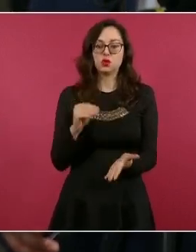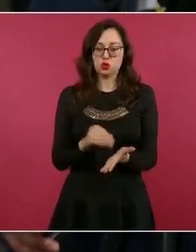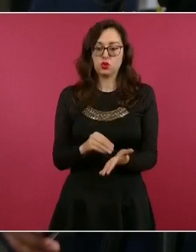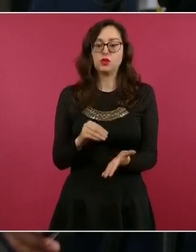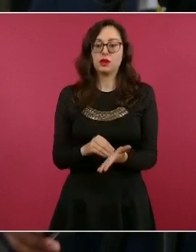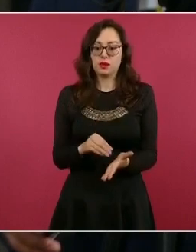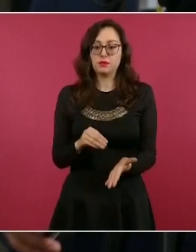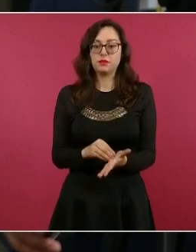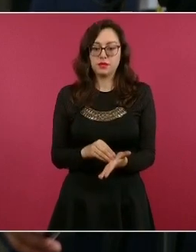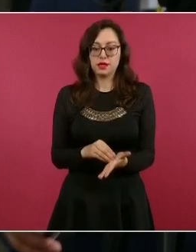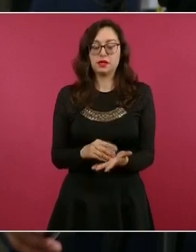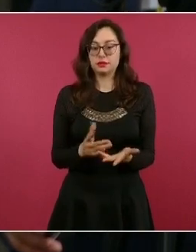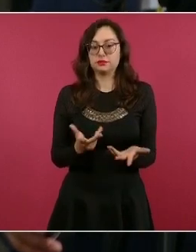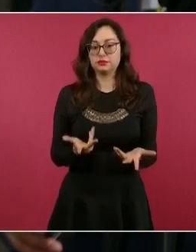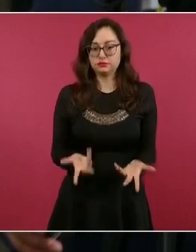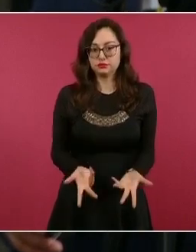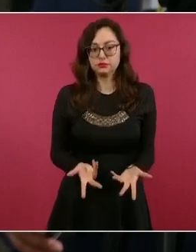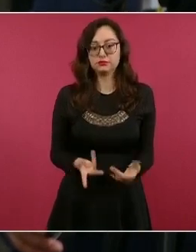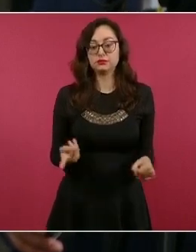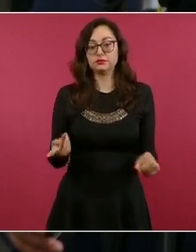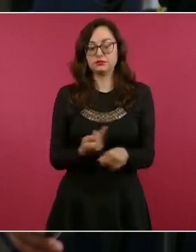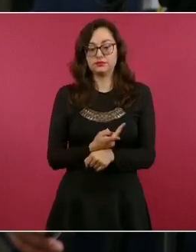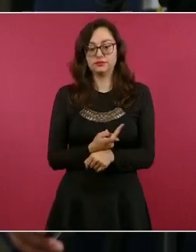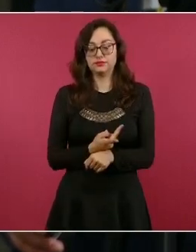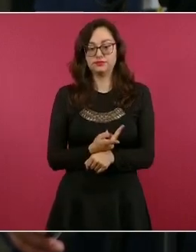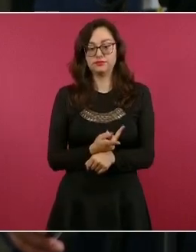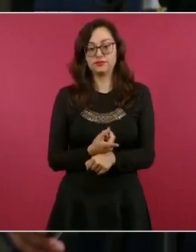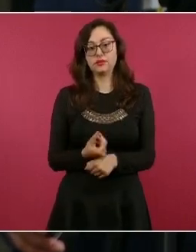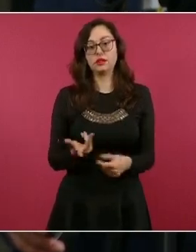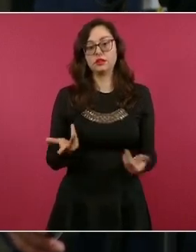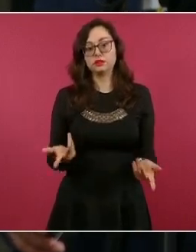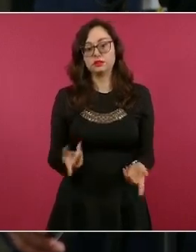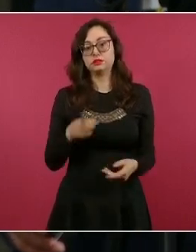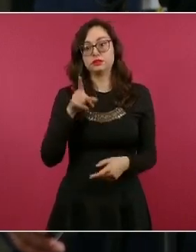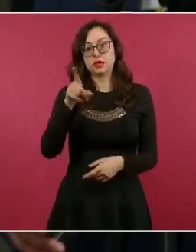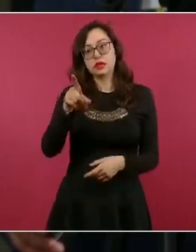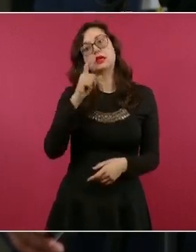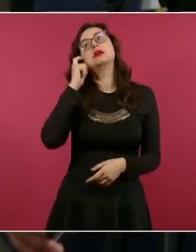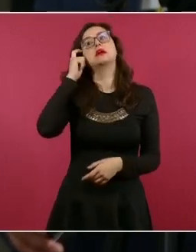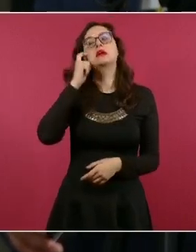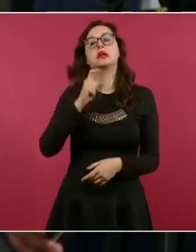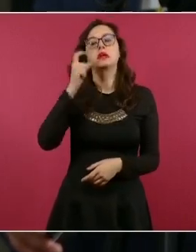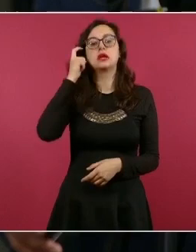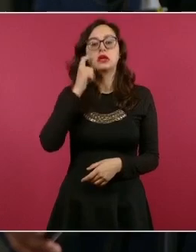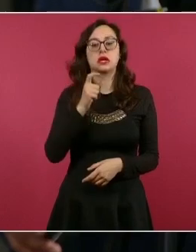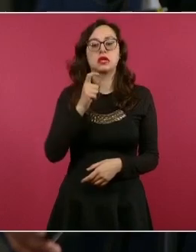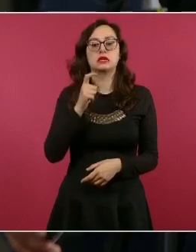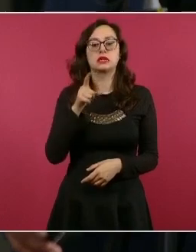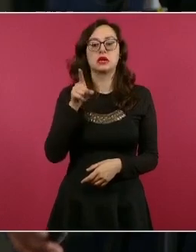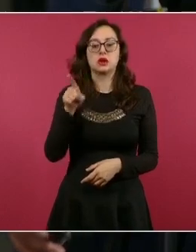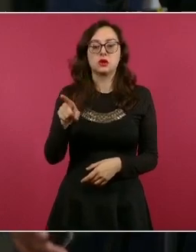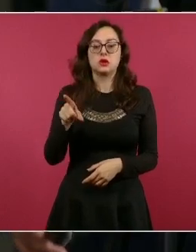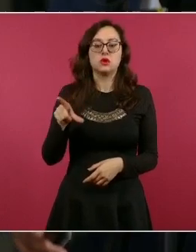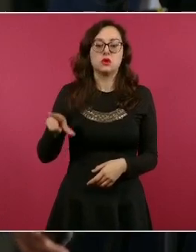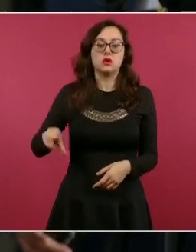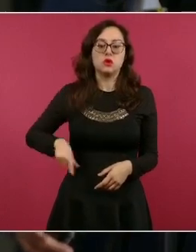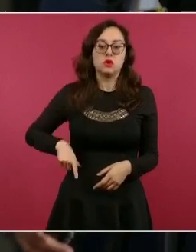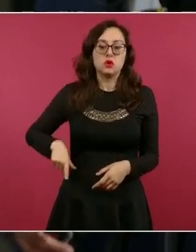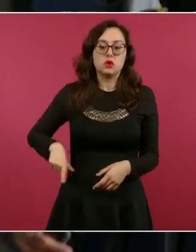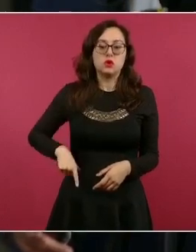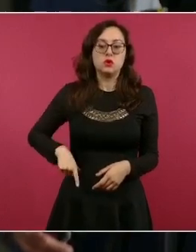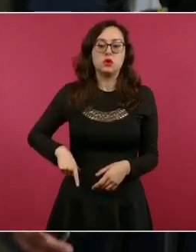de pues de hecho se siguen presentando específicamente pues en el estado de Guerrero, en el gobierno, bueno, al menos en